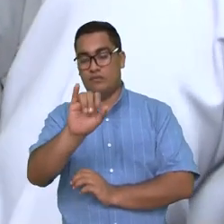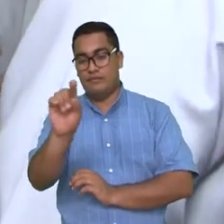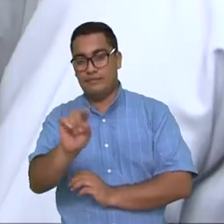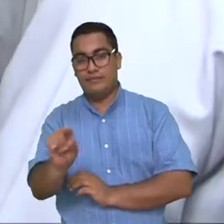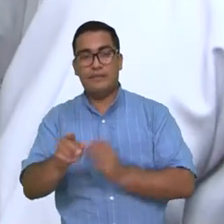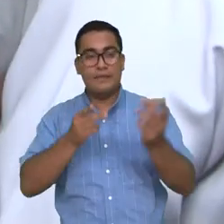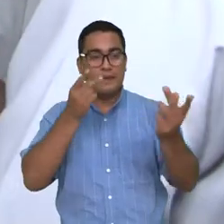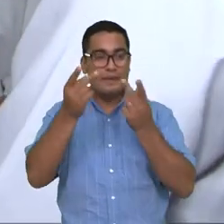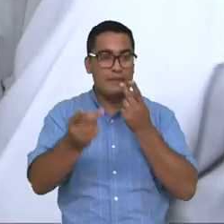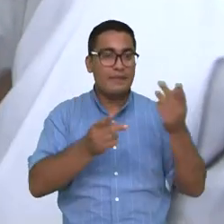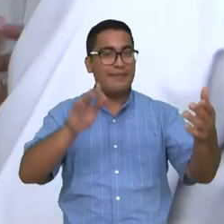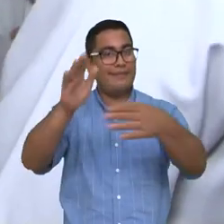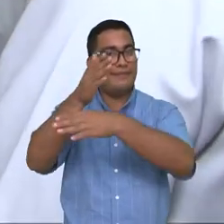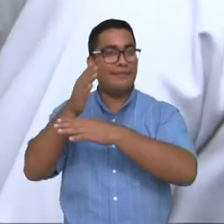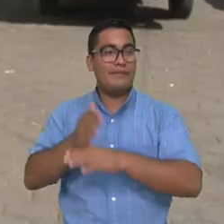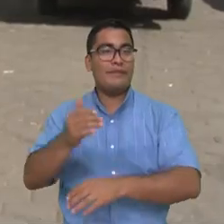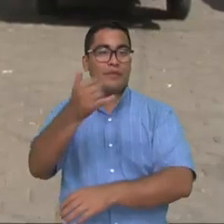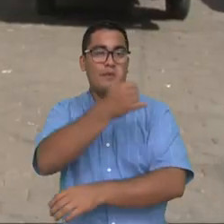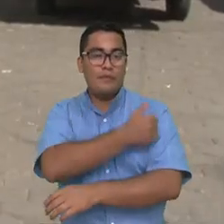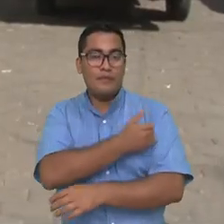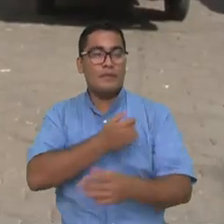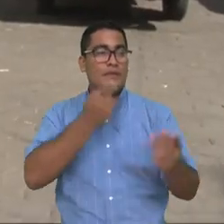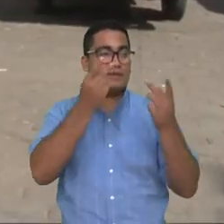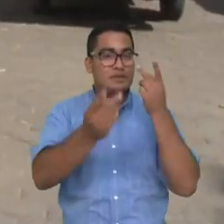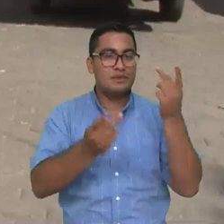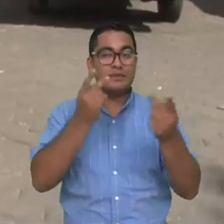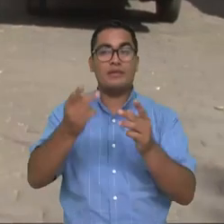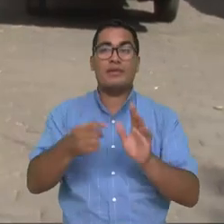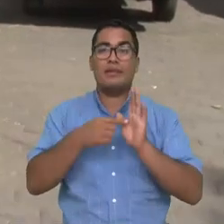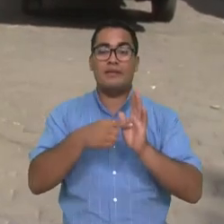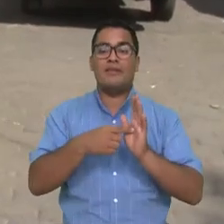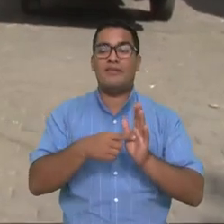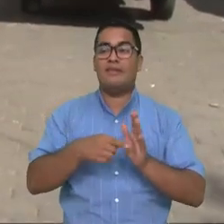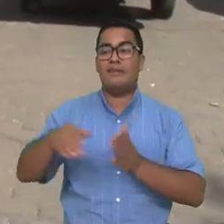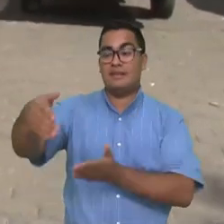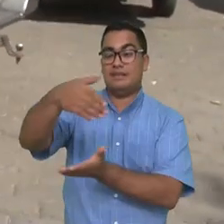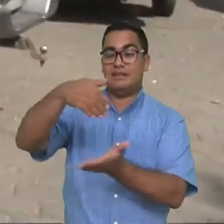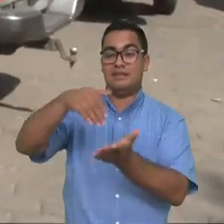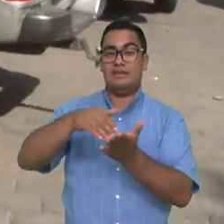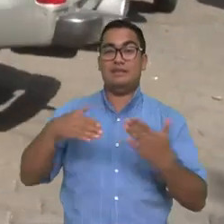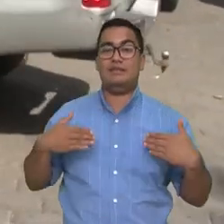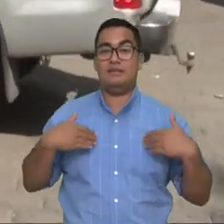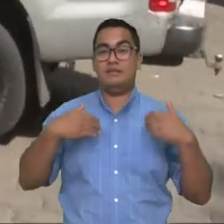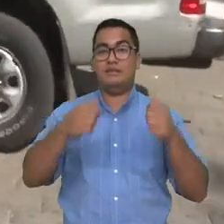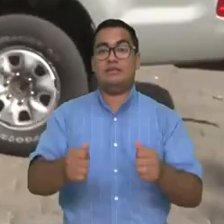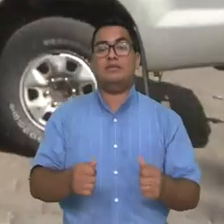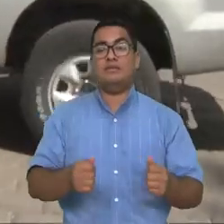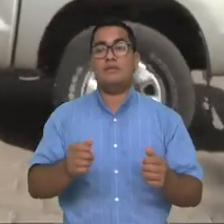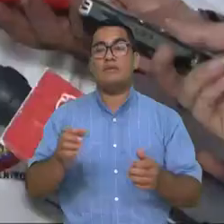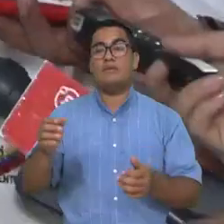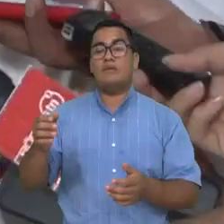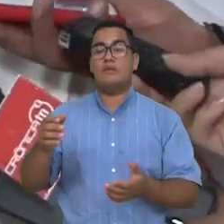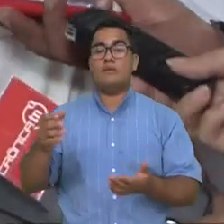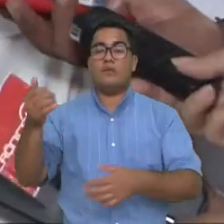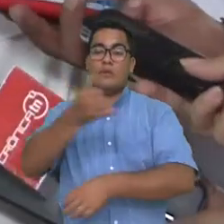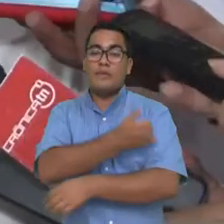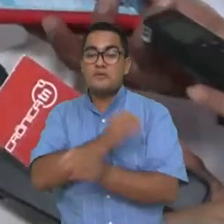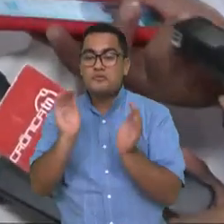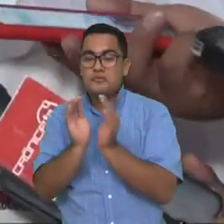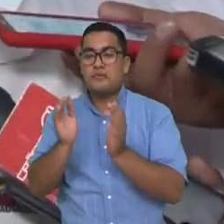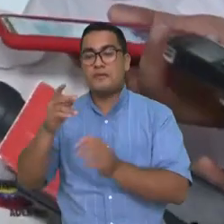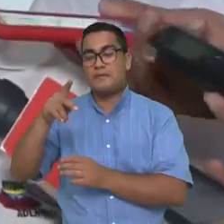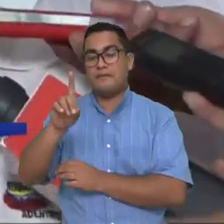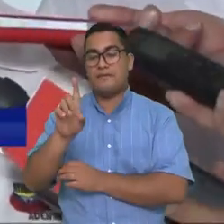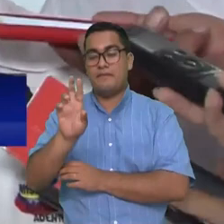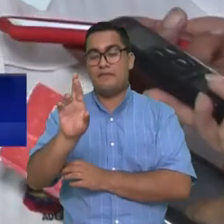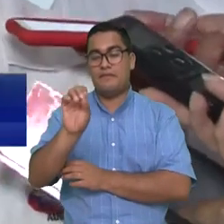a distintas unidades hospitalarias. Tal es el caso del Centro de Salud Capitalino Pedro Altamirano. Bueno, en el